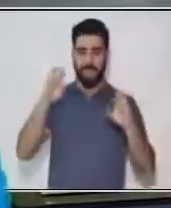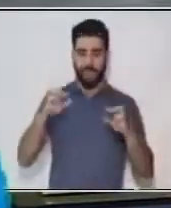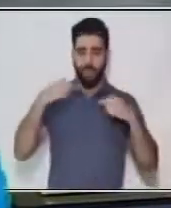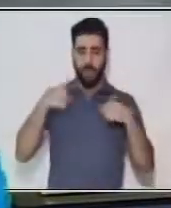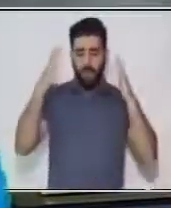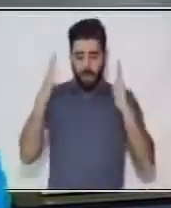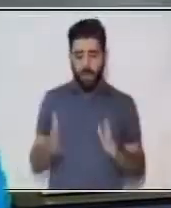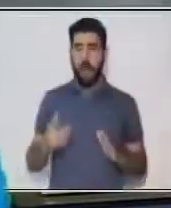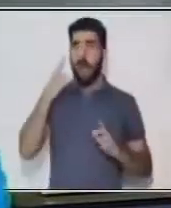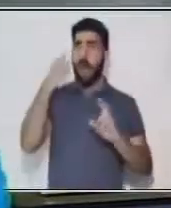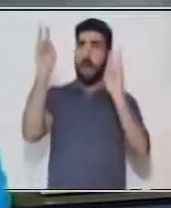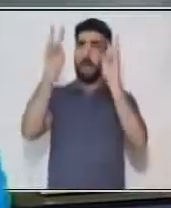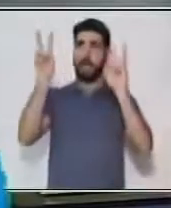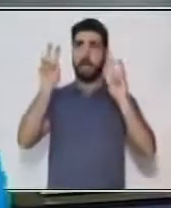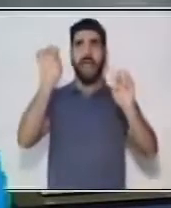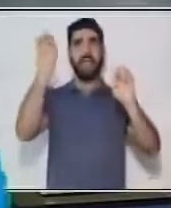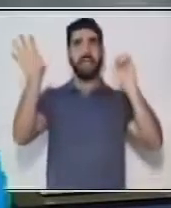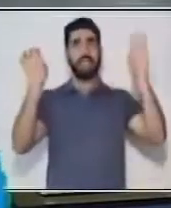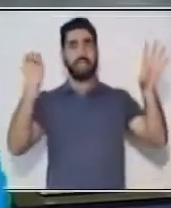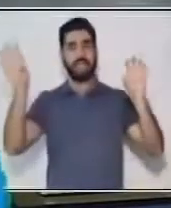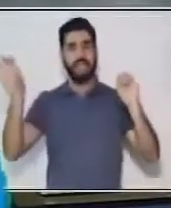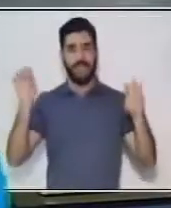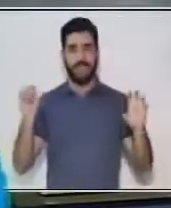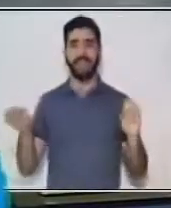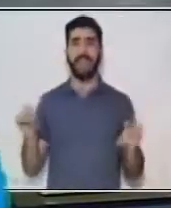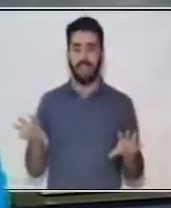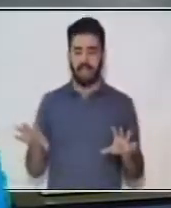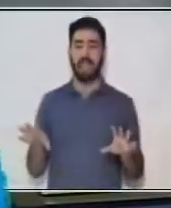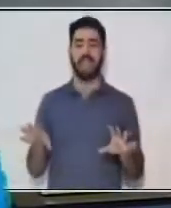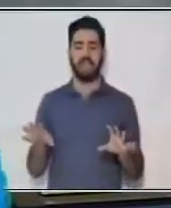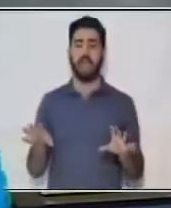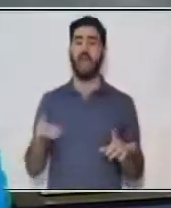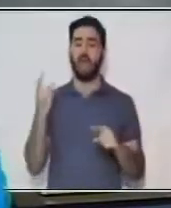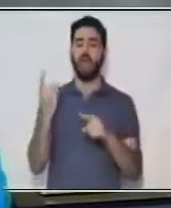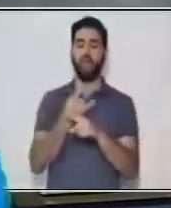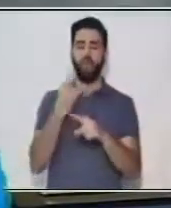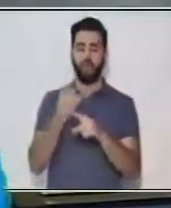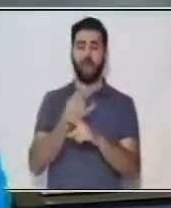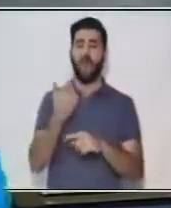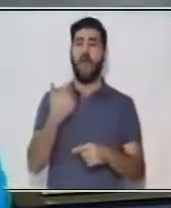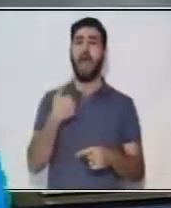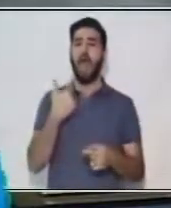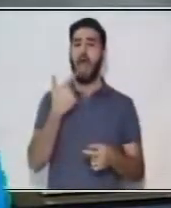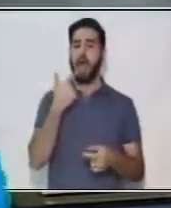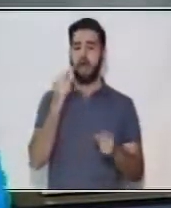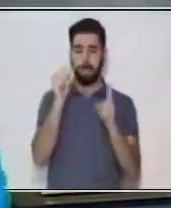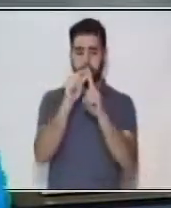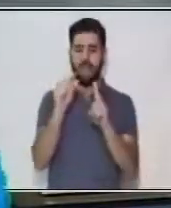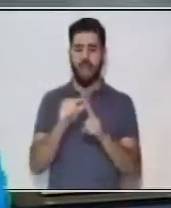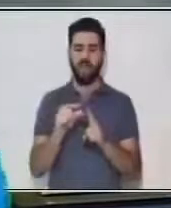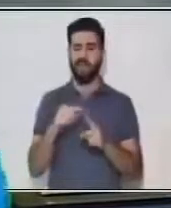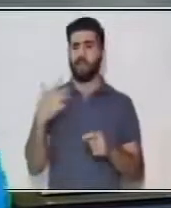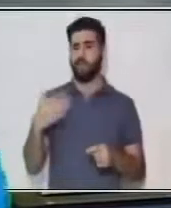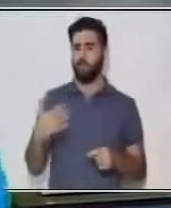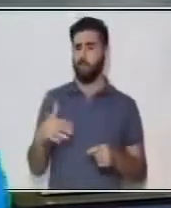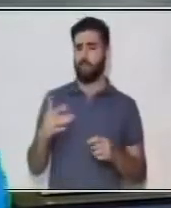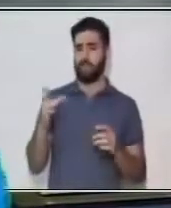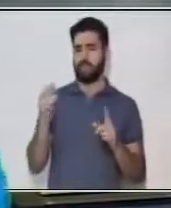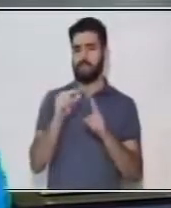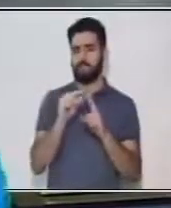la mayoría de textos informativos por lo general utilizan un lenguaje bastante técnico. Por ejemplo,